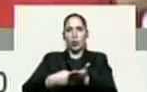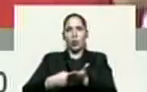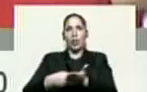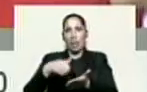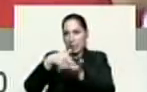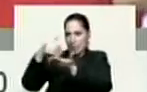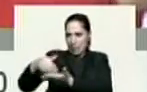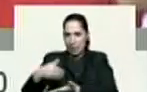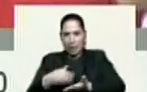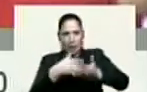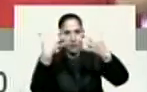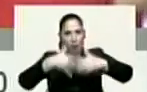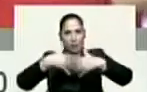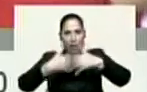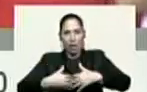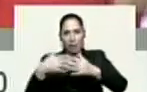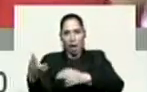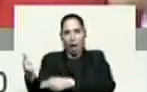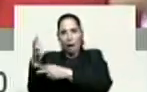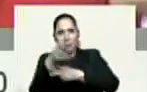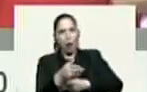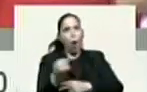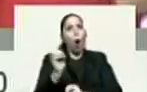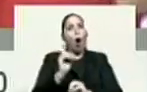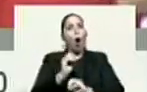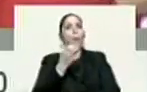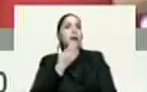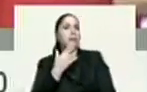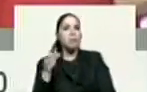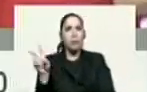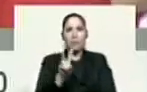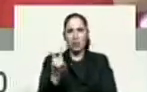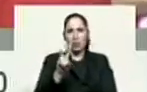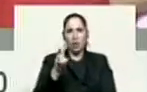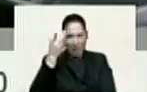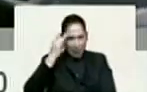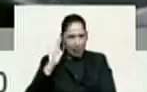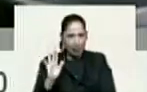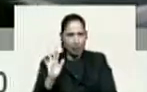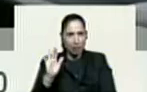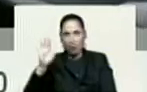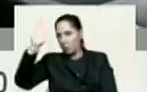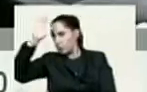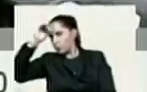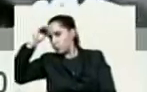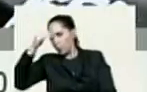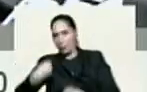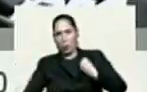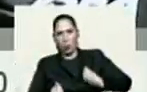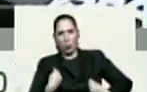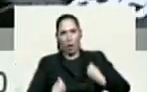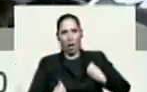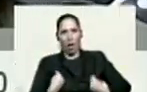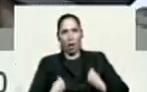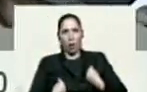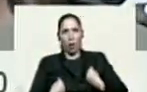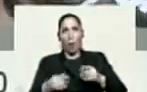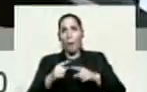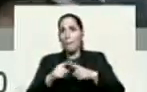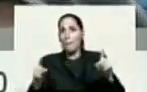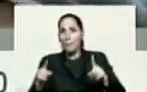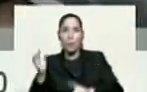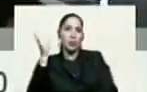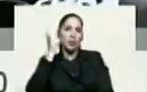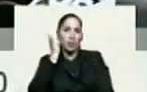de armas. O aquí en Venezuela alguien puede creer que Donald Trump está preocupado por la señora que tiene la bodega en la